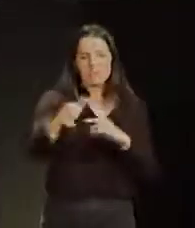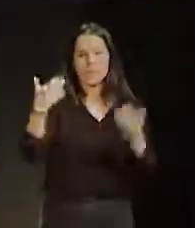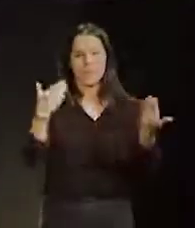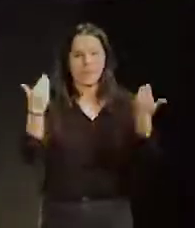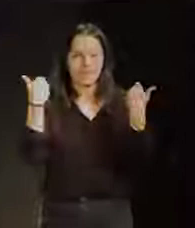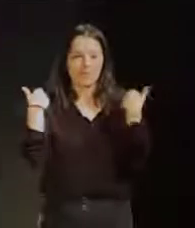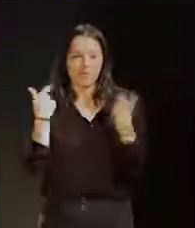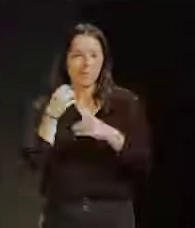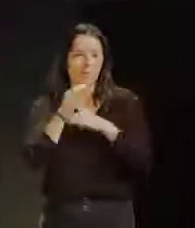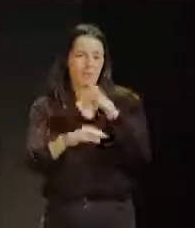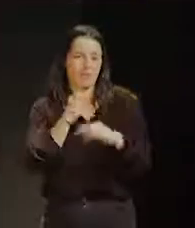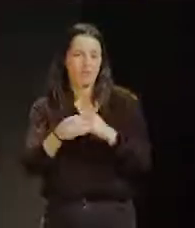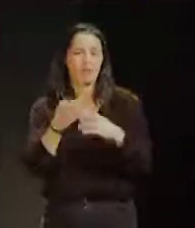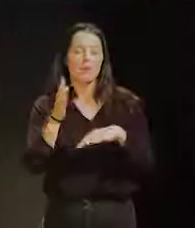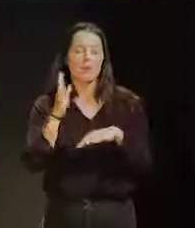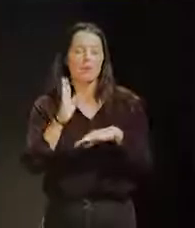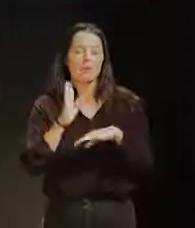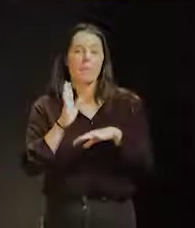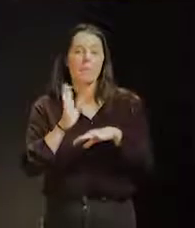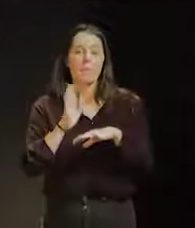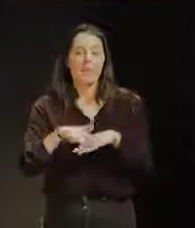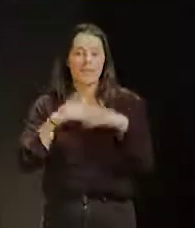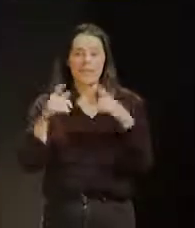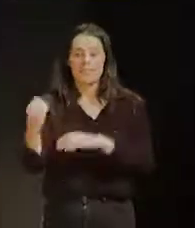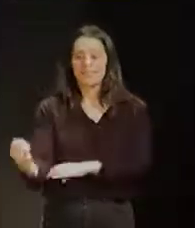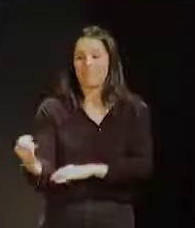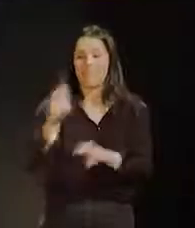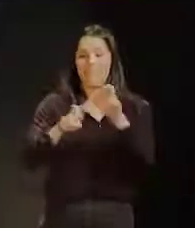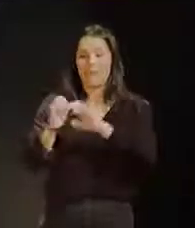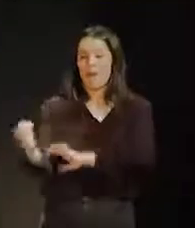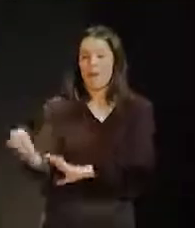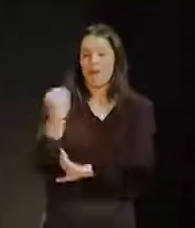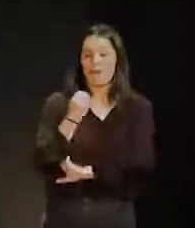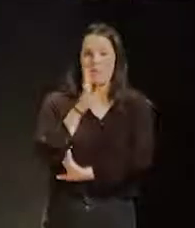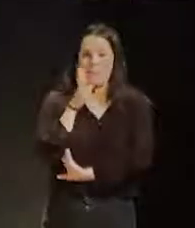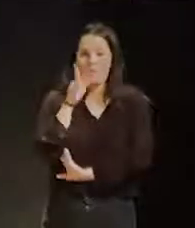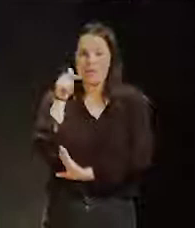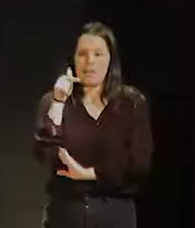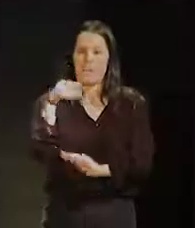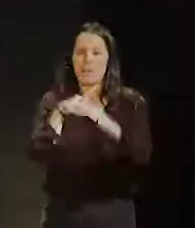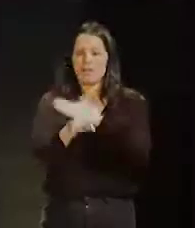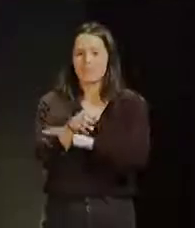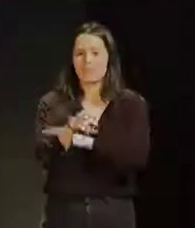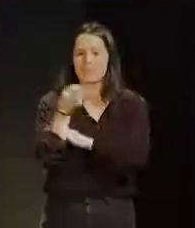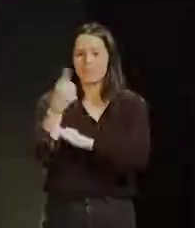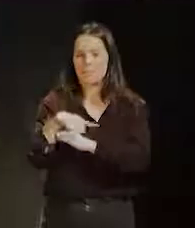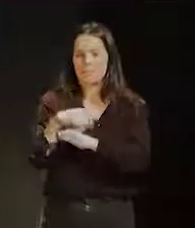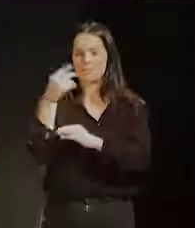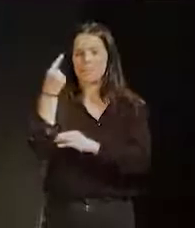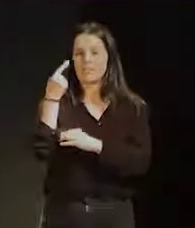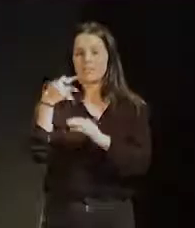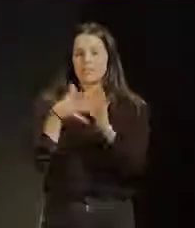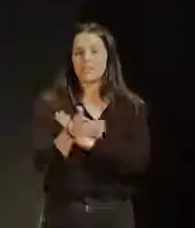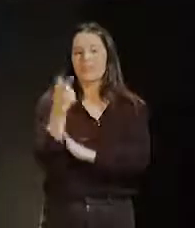si podían soportarla económicamente porque tiene un costo, es como una parte de